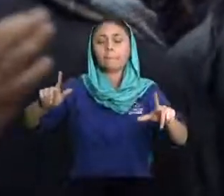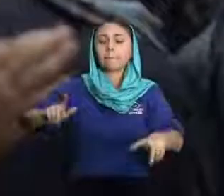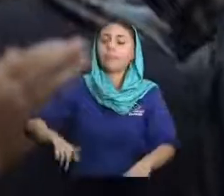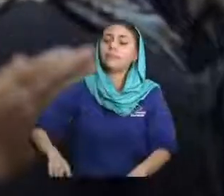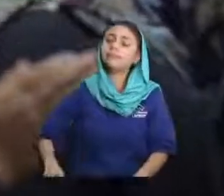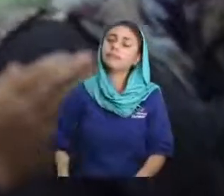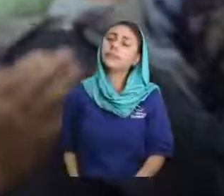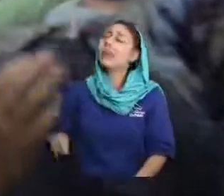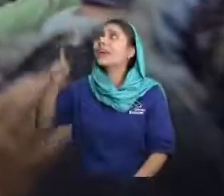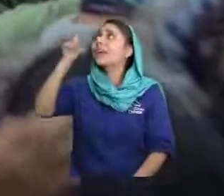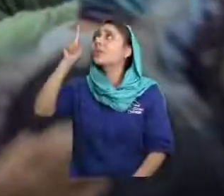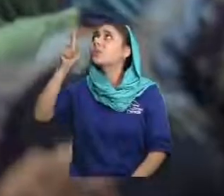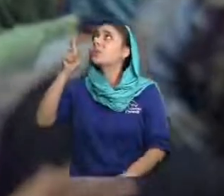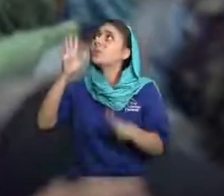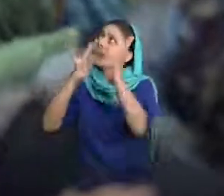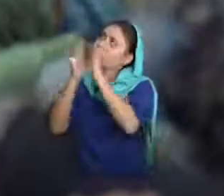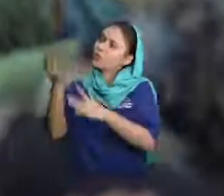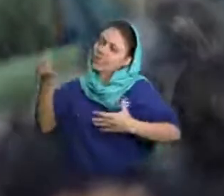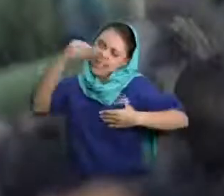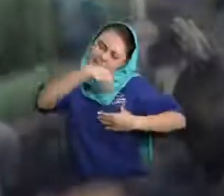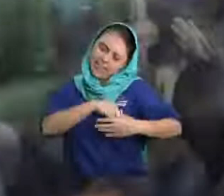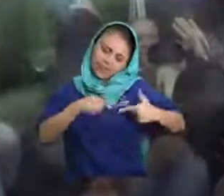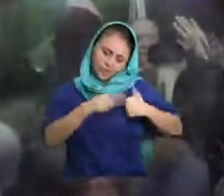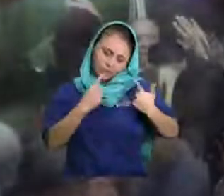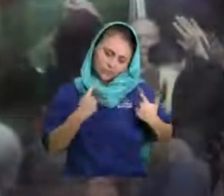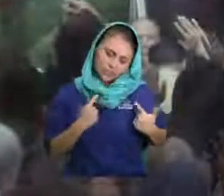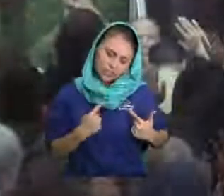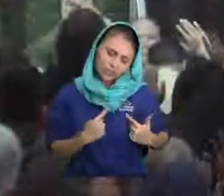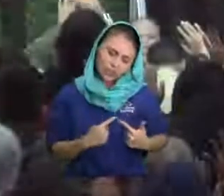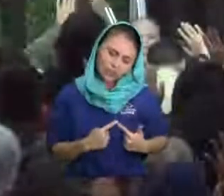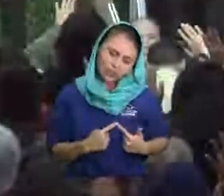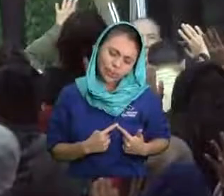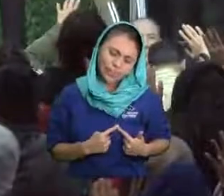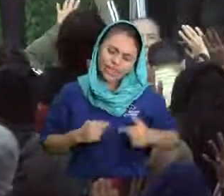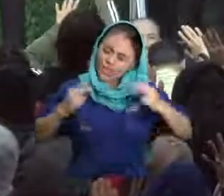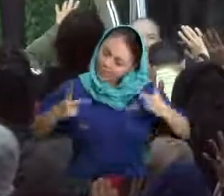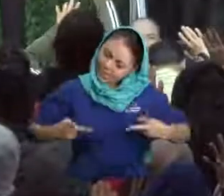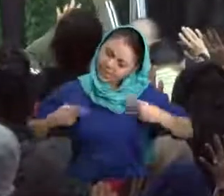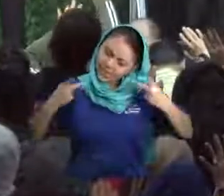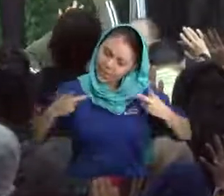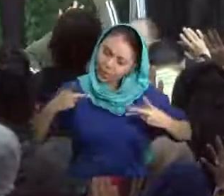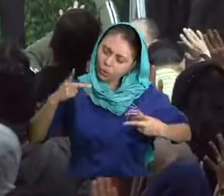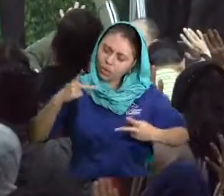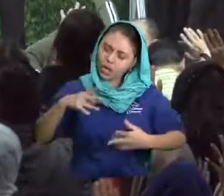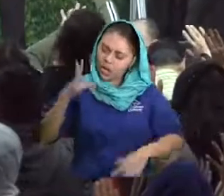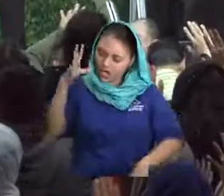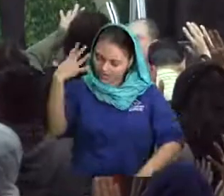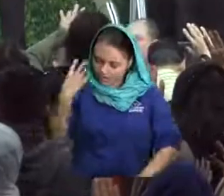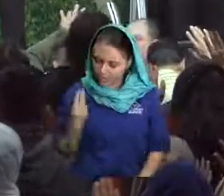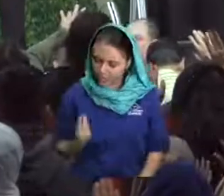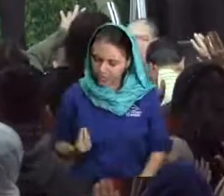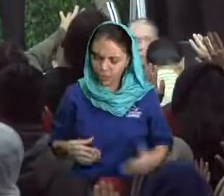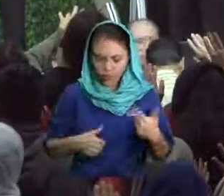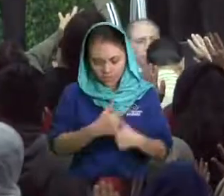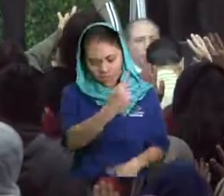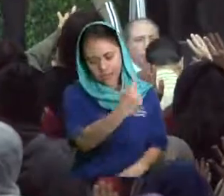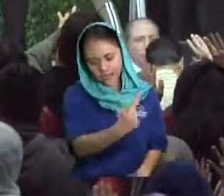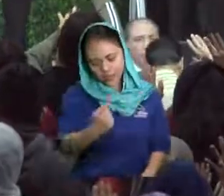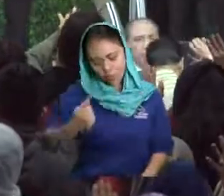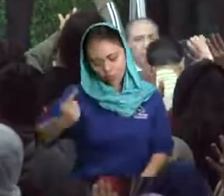Entra en sus corazones, en su espíritu, Señor. Vivifica su espíritu, papito lindo, por amor a tu santísimo